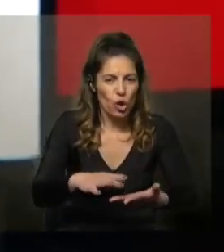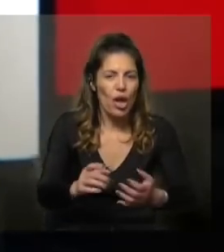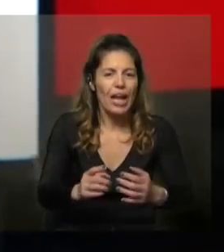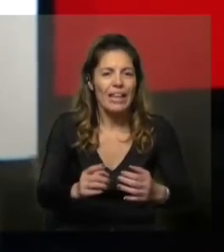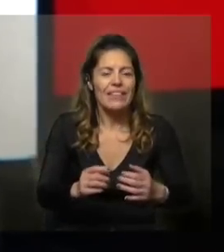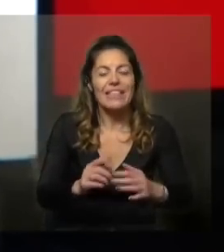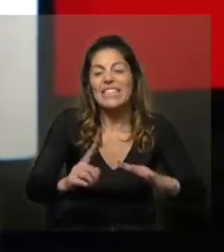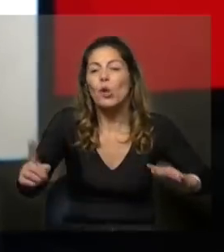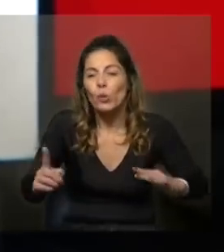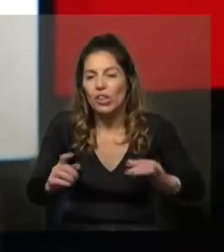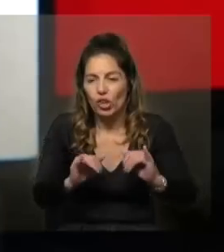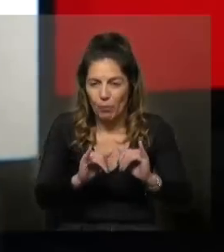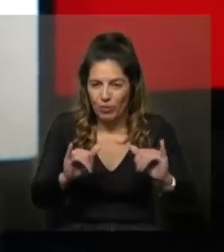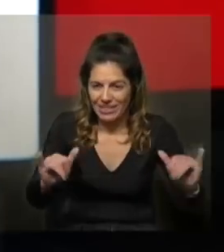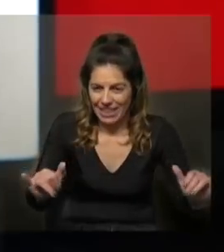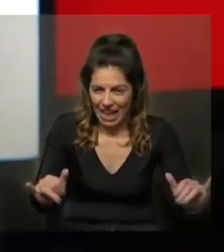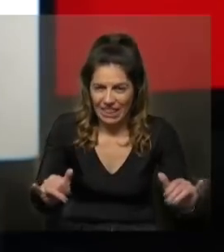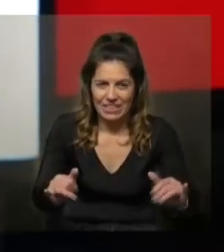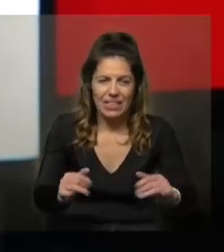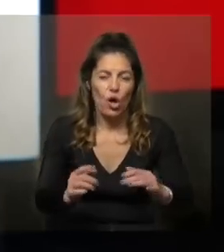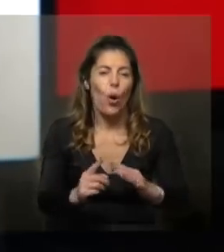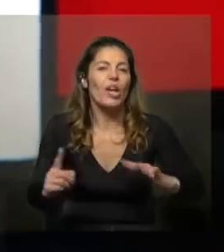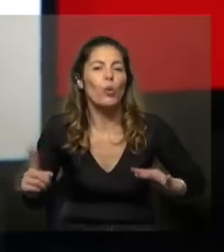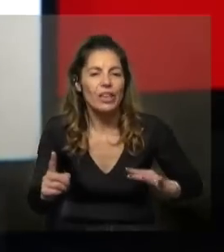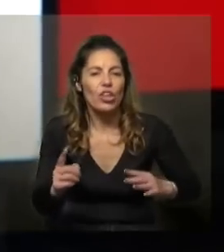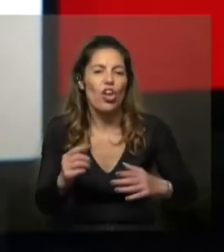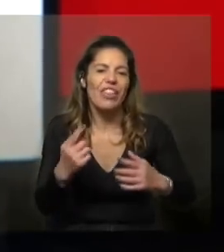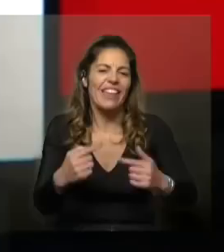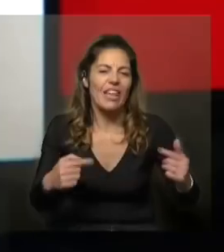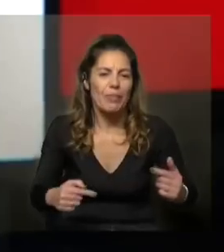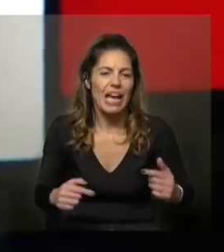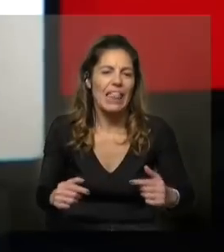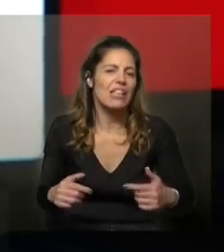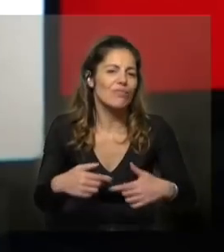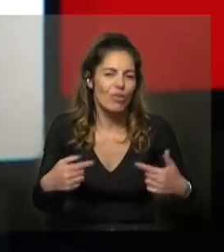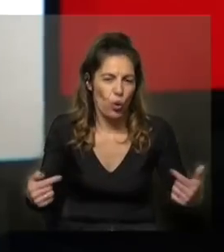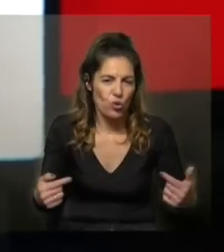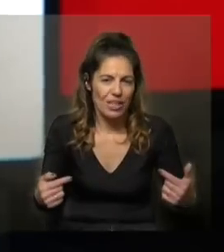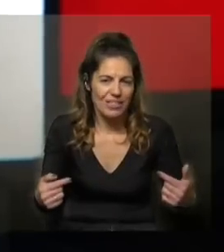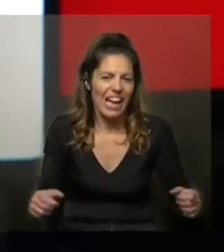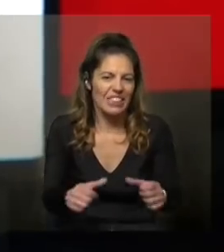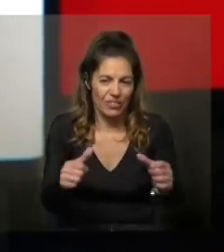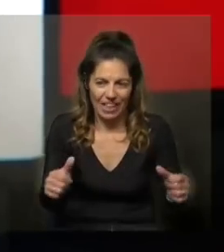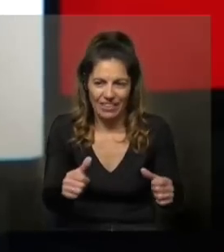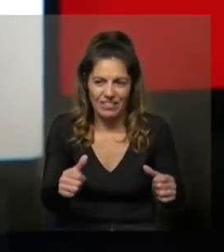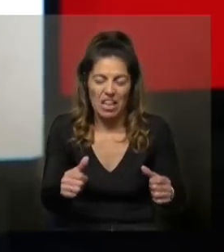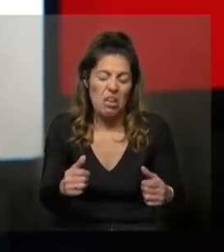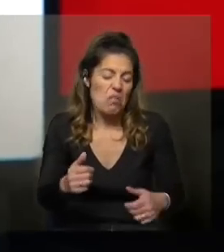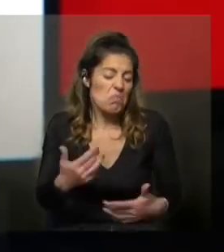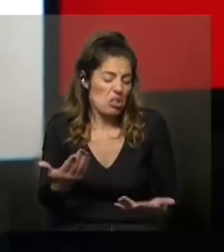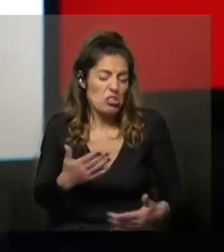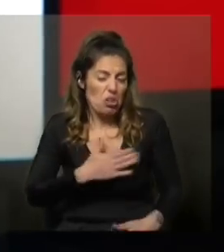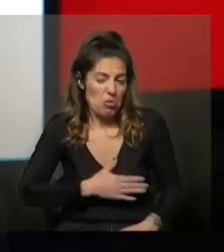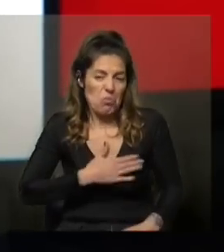determinadas publicidades estás excluido determinados emprendimientos pero con gusto porque si me incluyen por